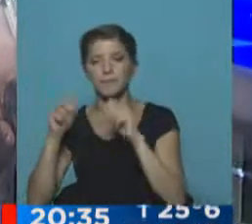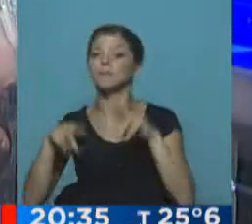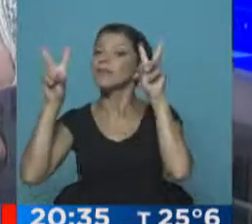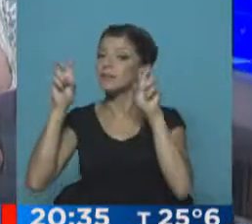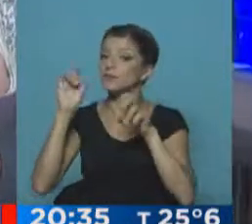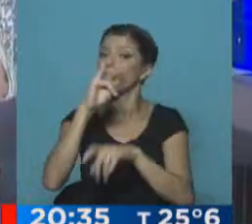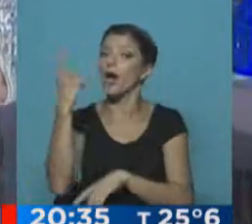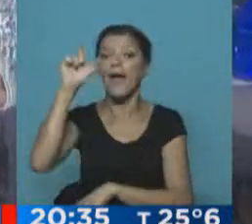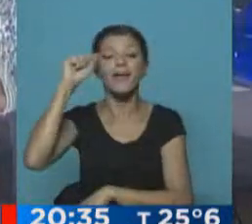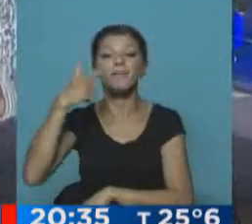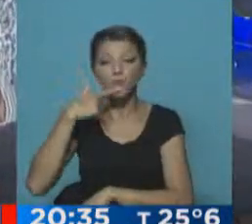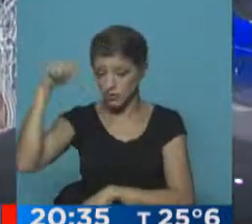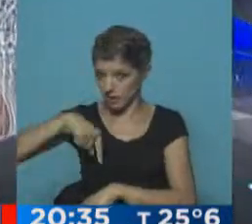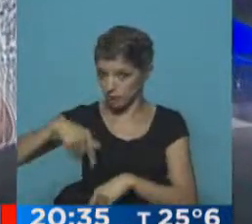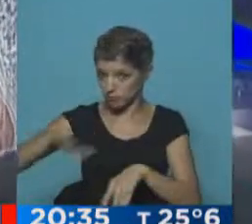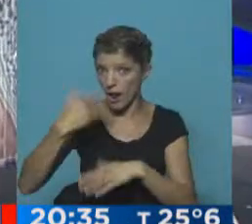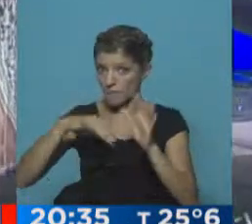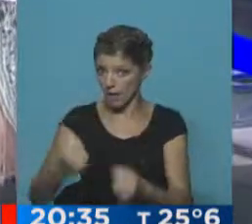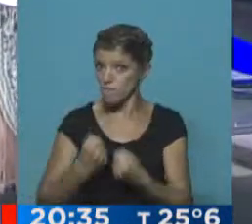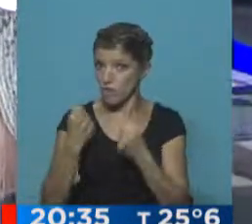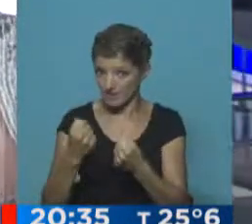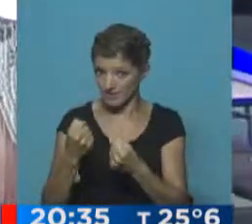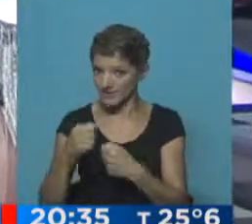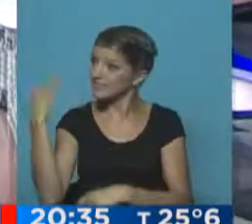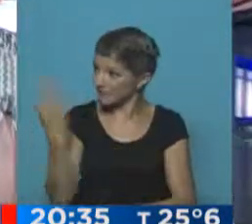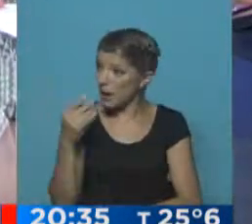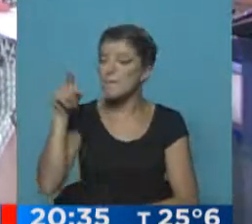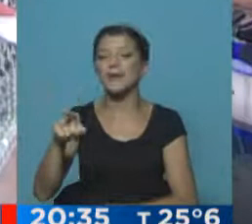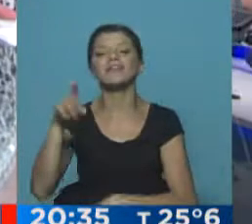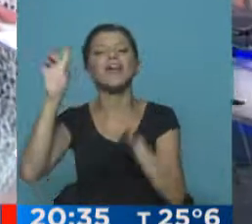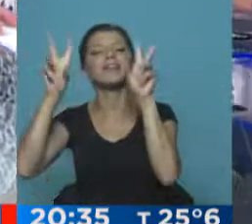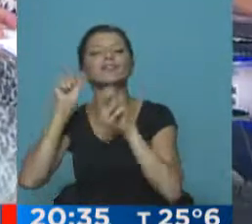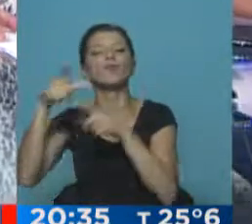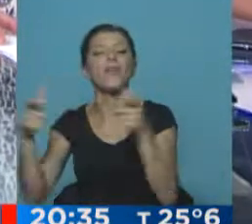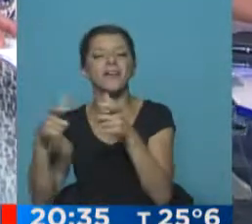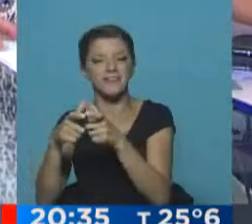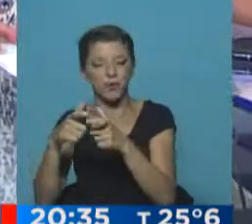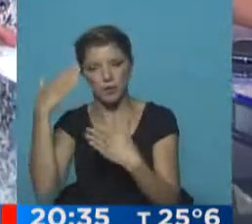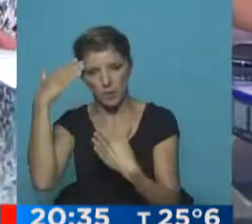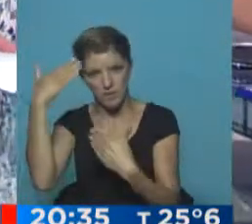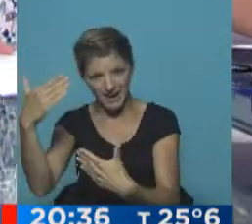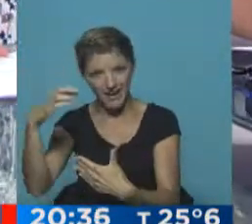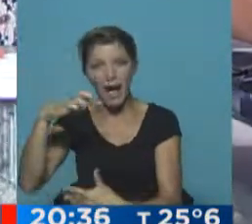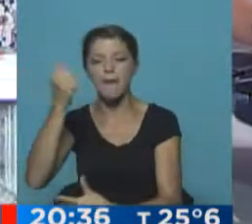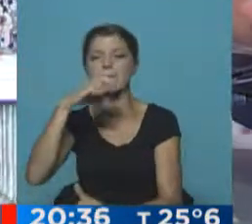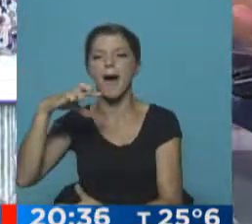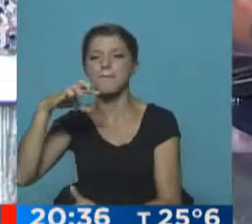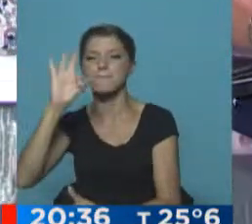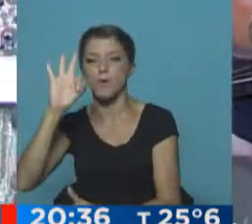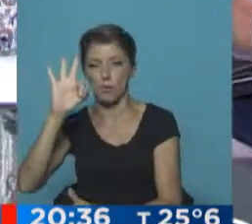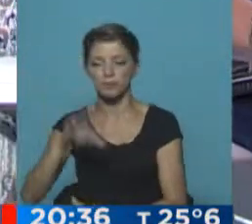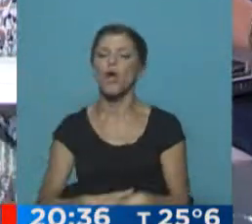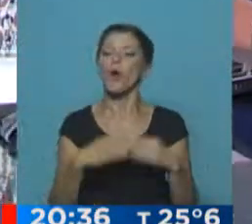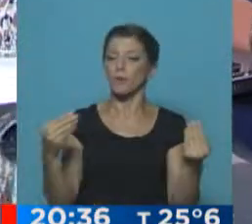blues local más vivo que nunca, sin duda, pero es el título de un nuevo disco, un disco homenaje, nada más y nada menos que a Papo. Por eso hay músicos de